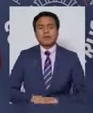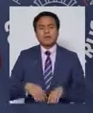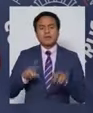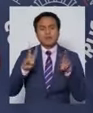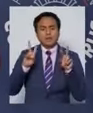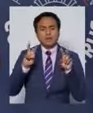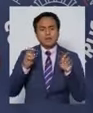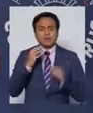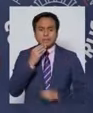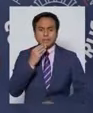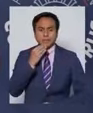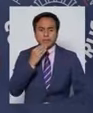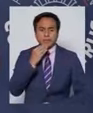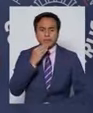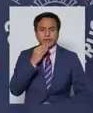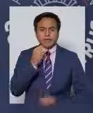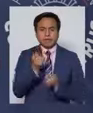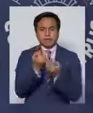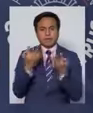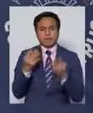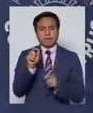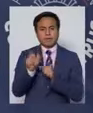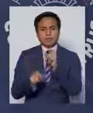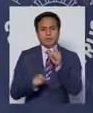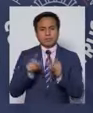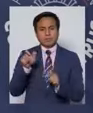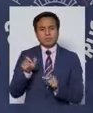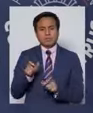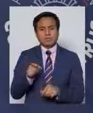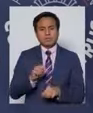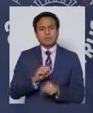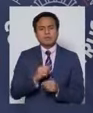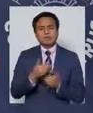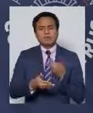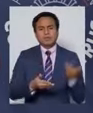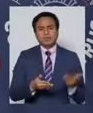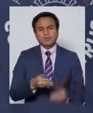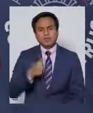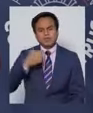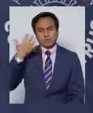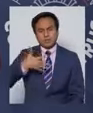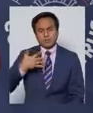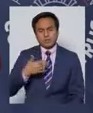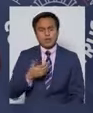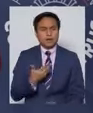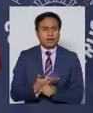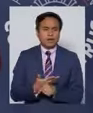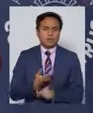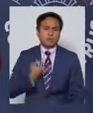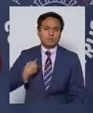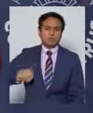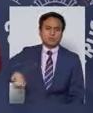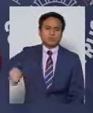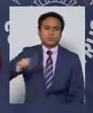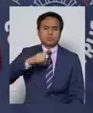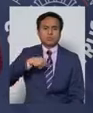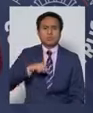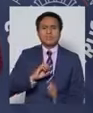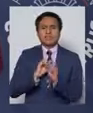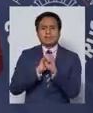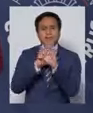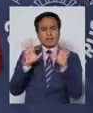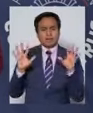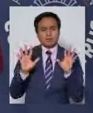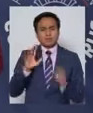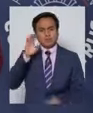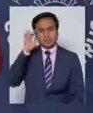cuanto a la cantidad de personas contagiadas y acerca de la importancia de los ventiladores, nosotros lo tenemos clarísimo.